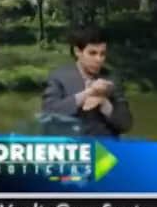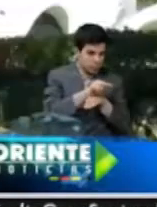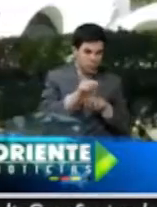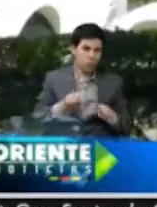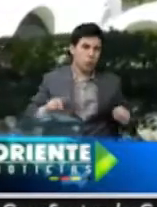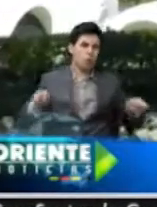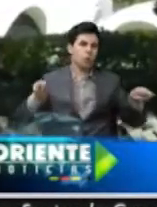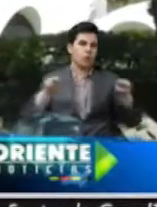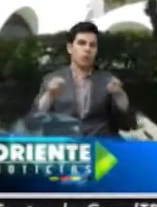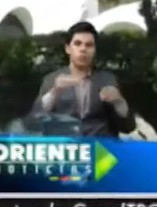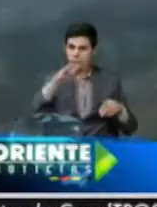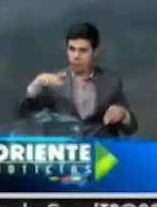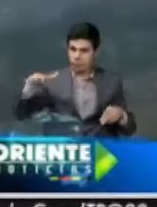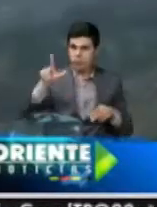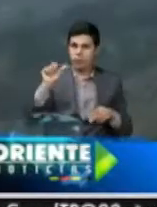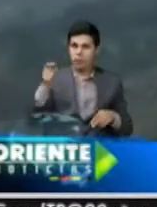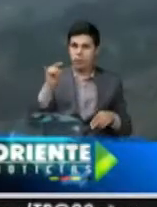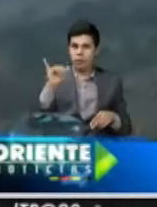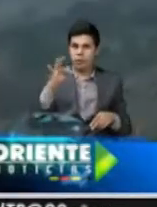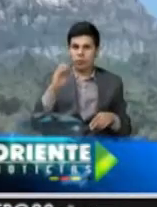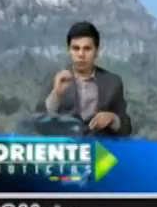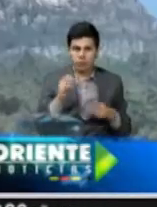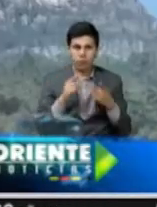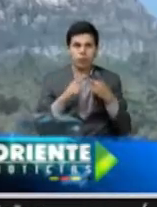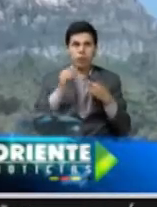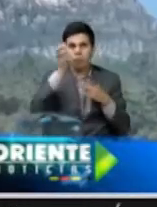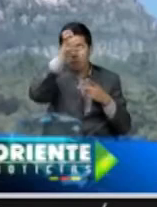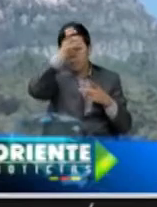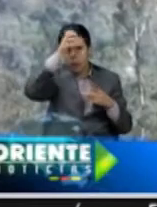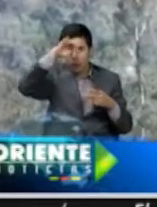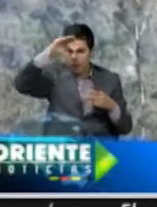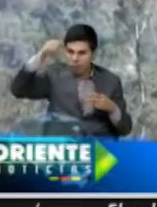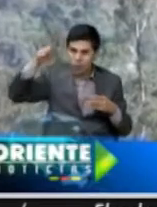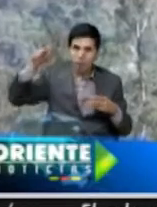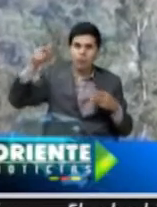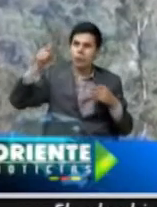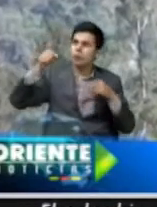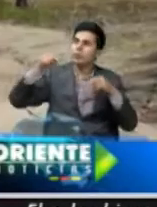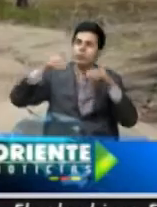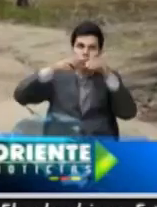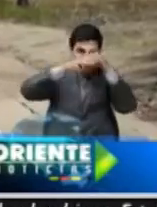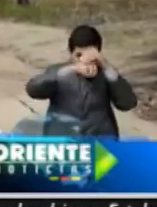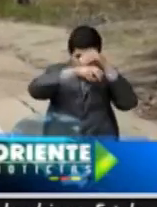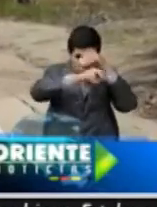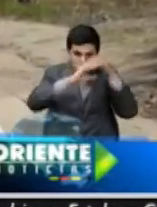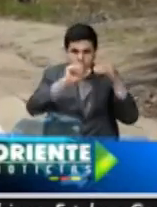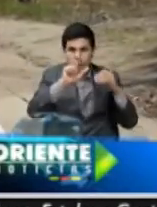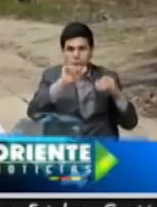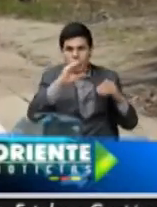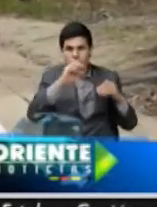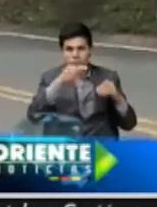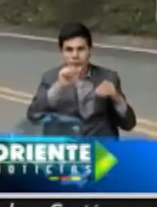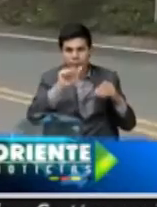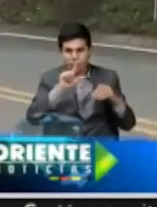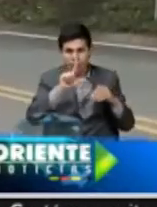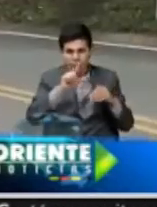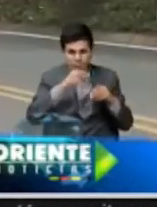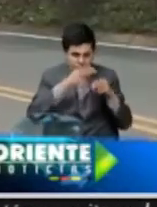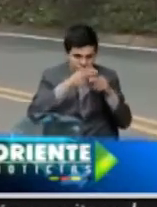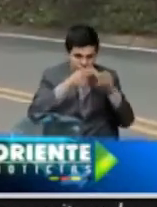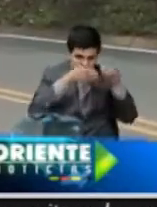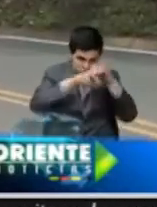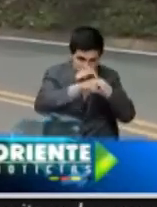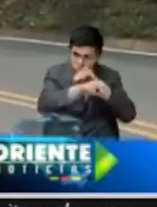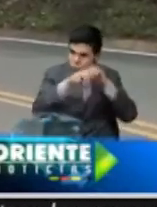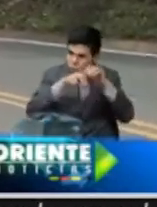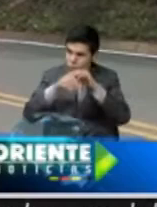visitados como la Finca del Laguito, la Peña del Cabro, Peñaliza y las Cuevas de Calichal. En materia de vías, Málaga con los